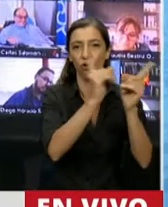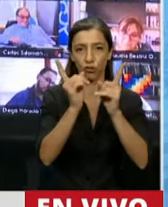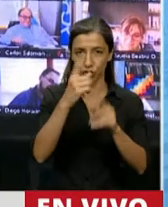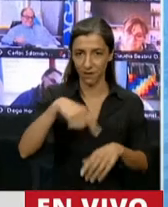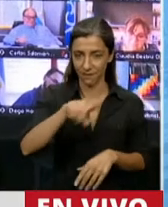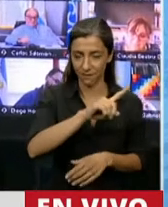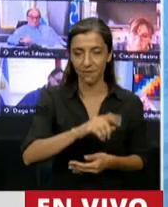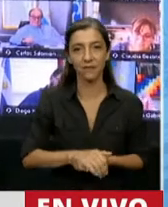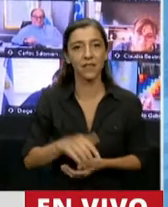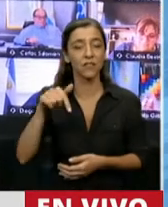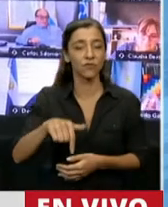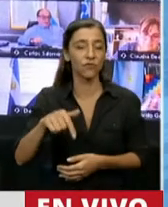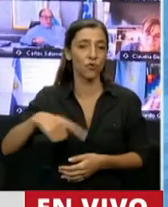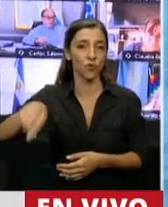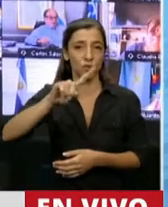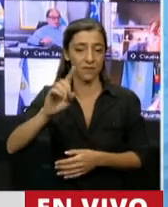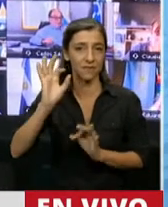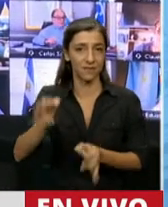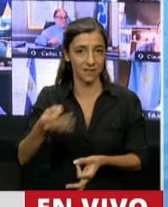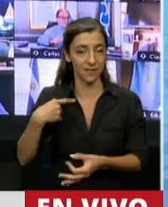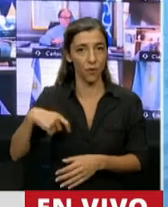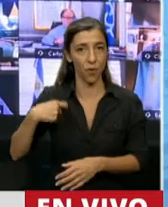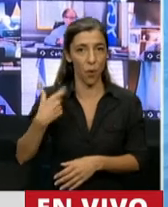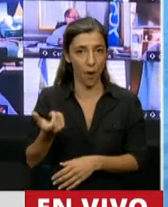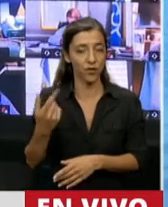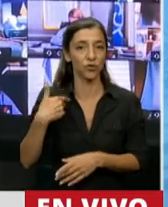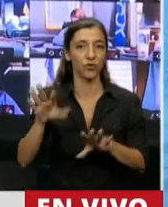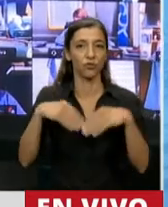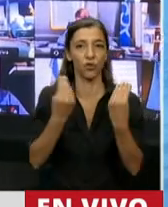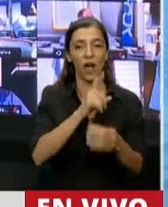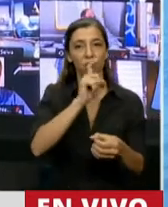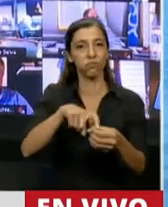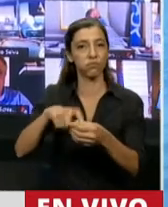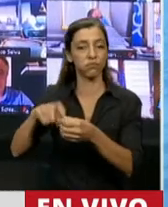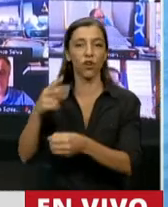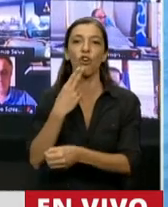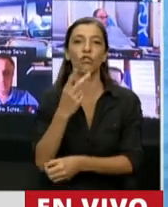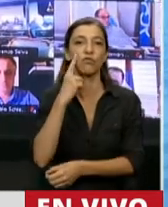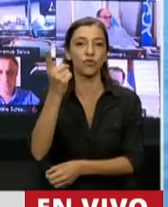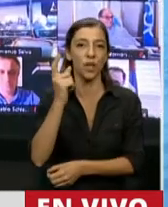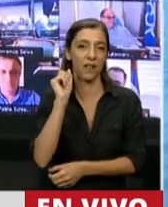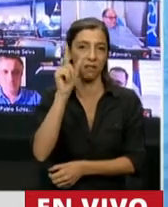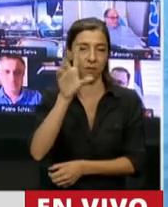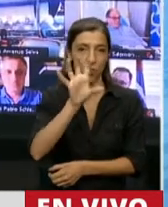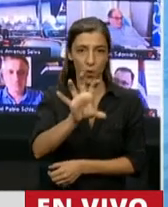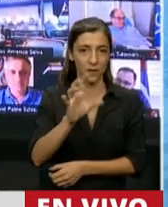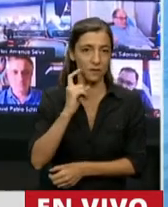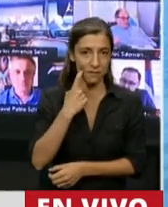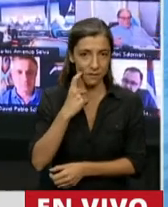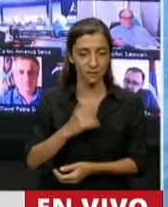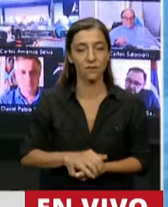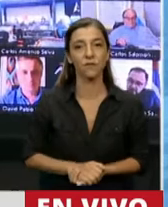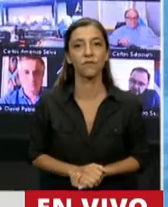la actividad docente OSPLAT, a la cual pertenecen más de 11.000 afiliados en la provincia de Entre Ríos, con la particularidad de que